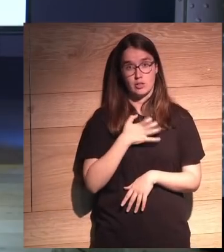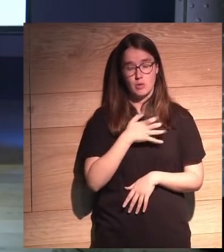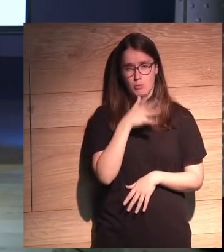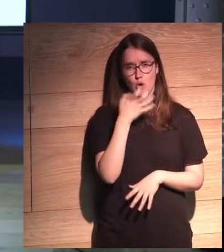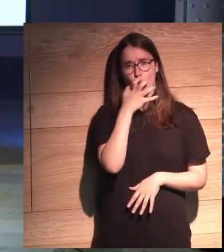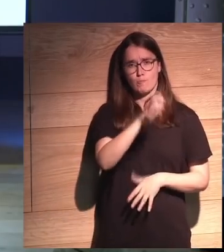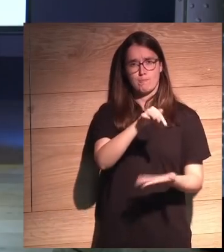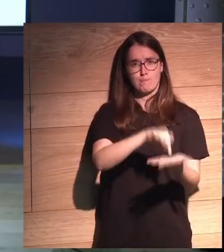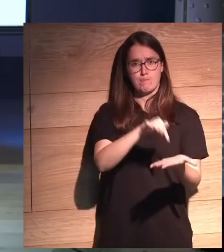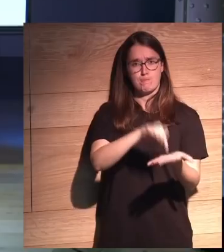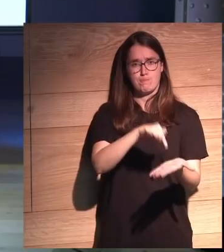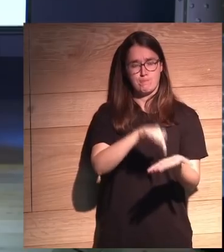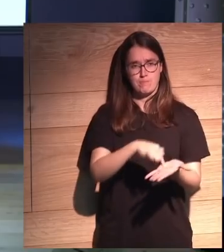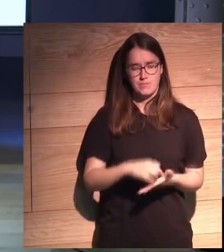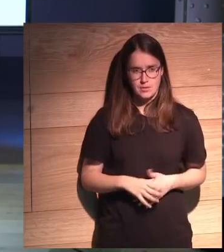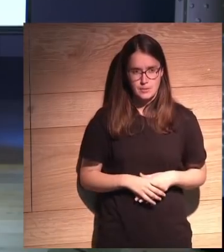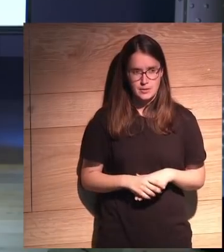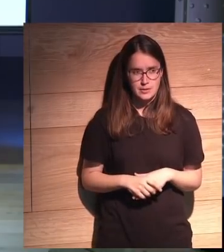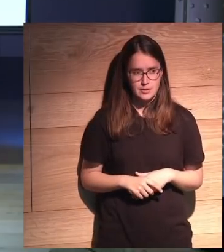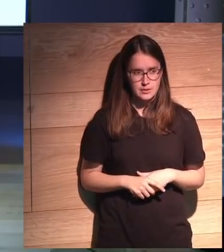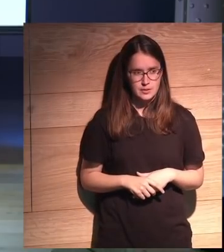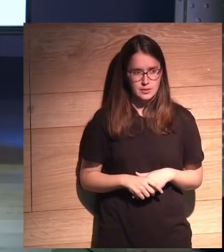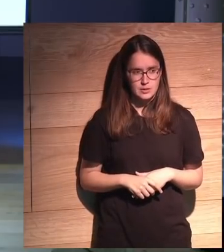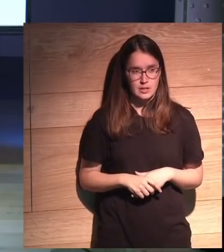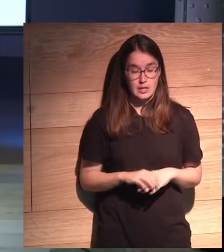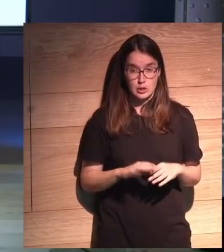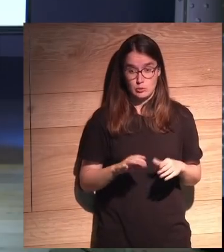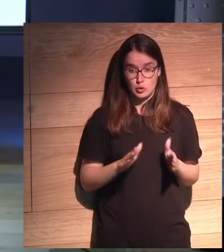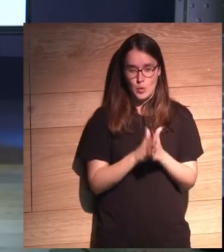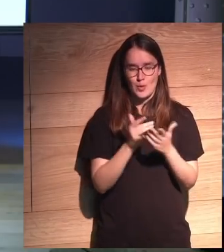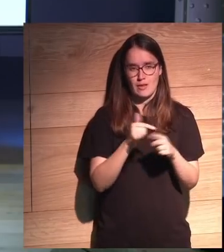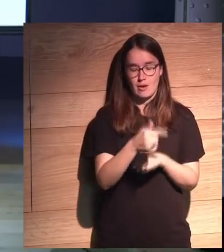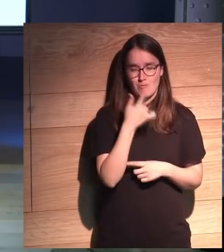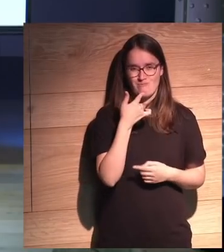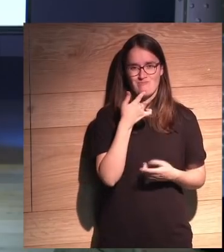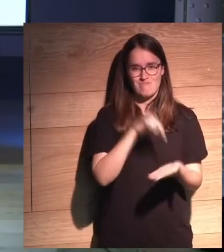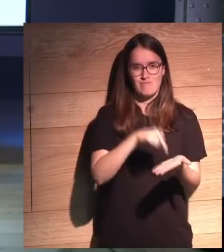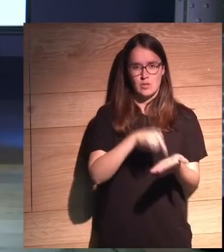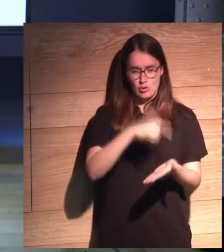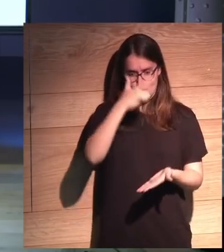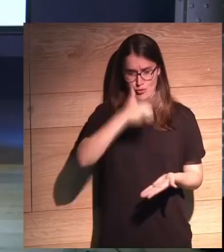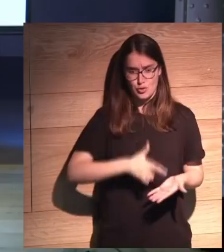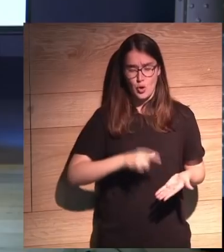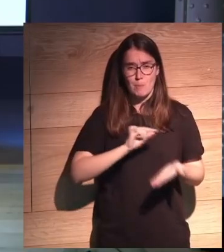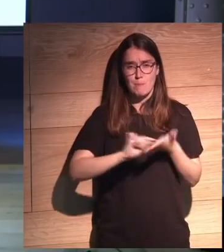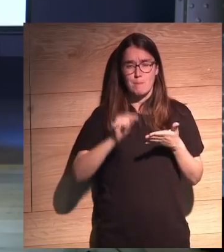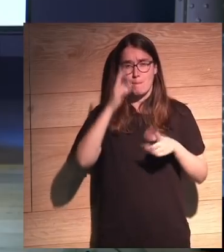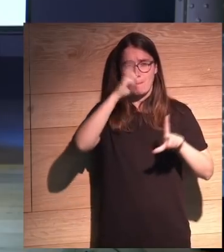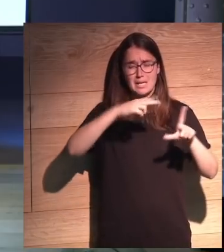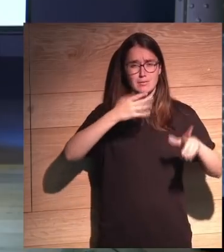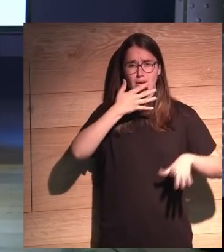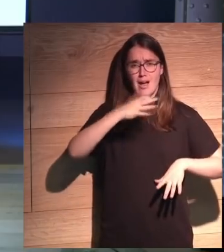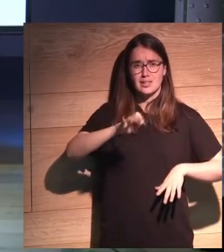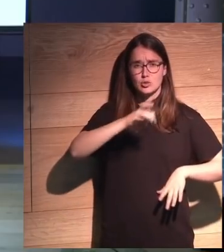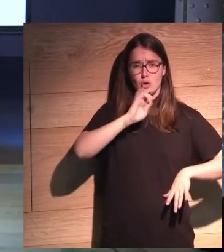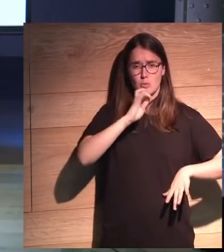queja mucho Marie Bashkirtsev en su diario, ¿no?, que dice: pero ¿cómo voy a ser una gran pintora si no